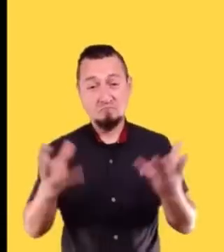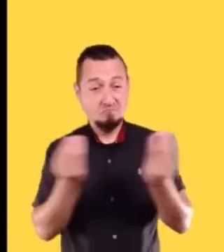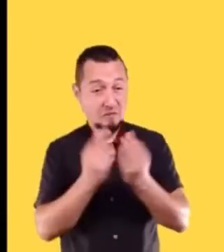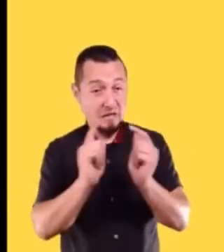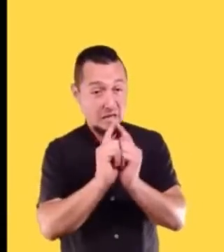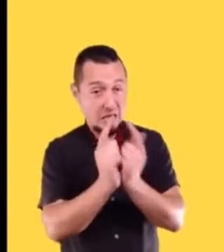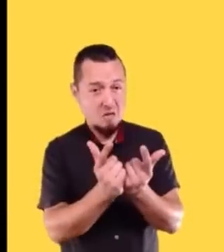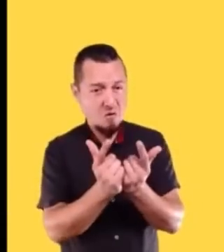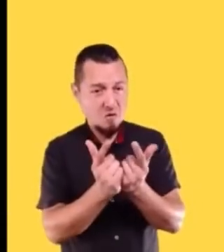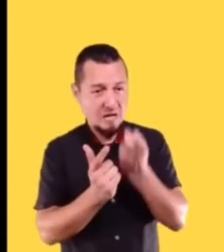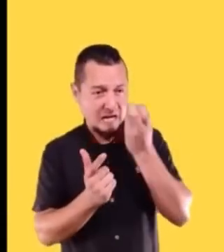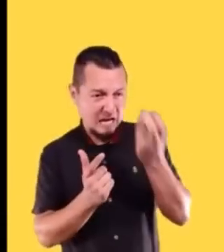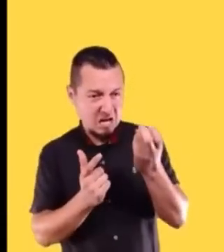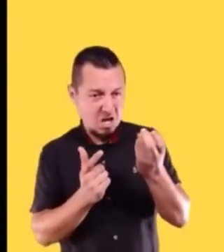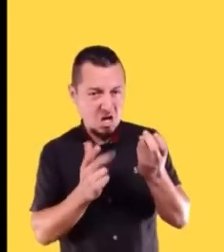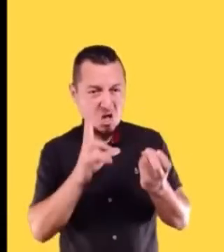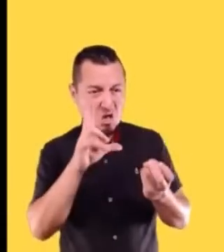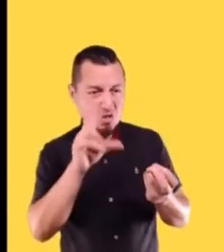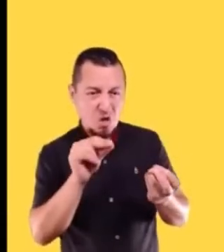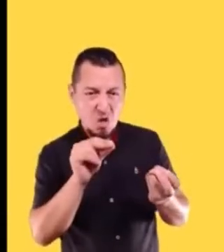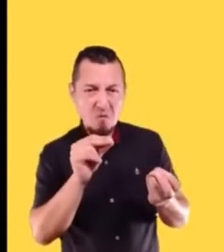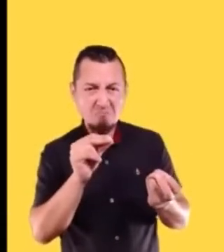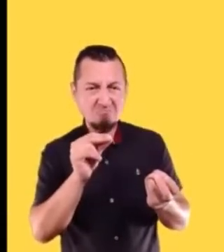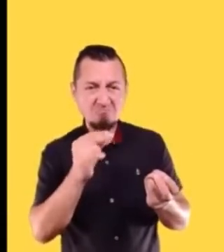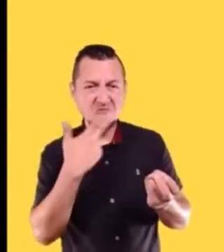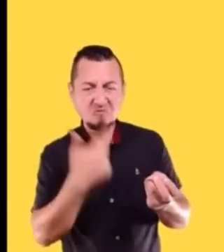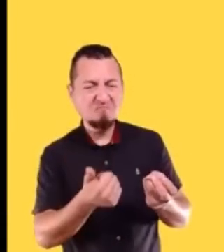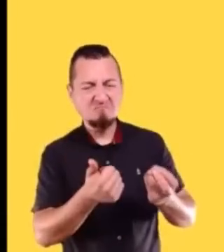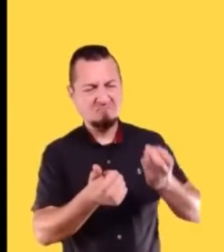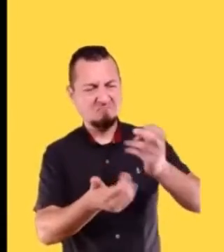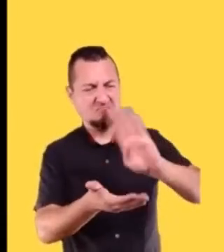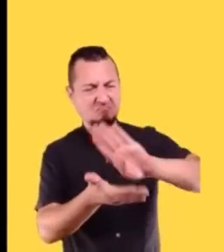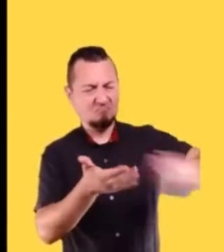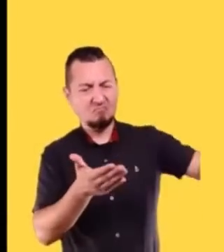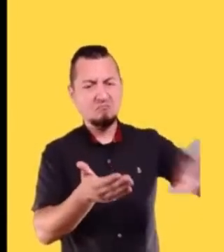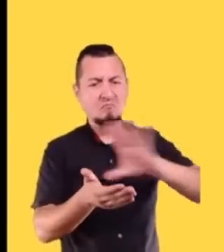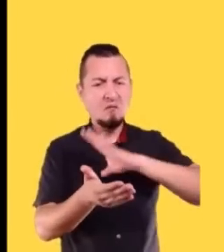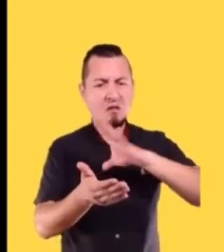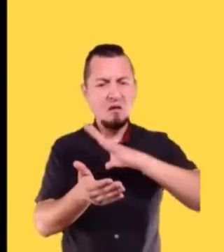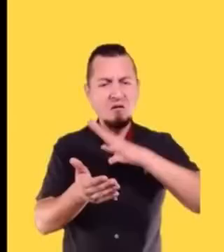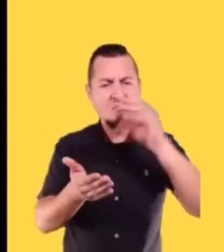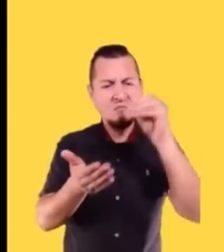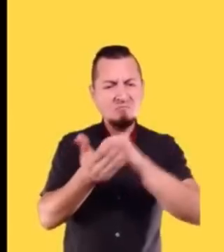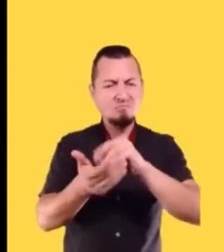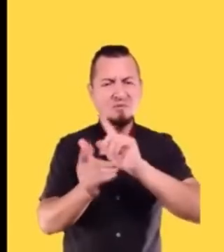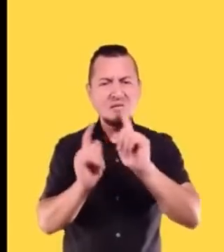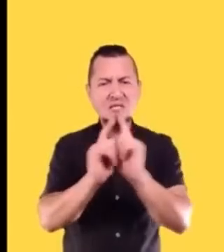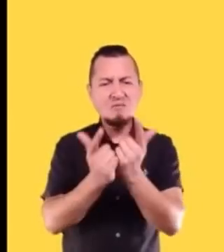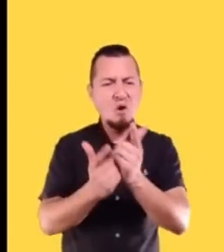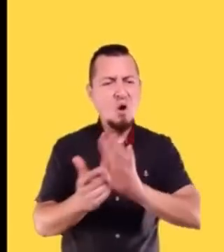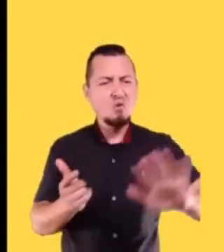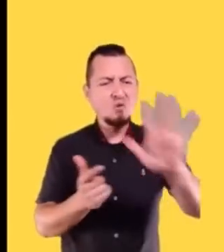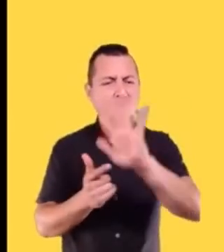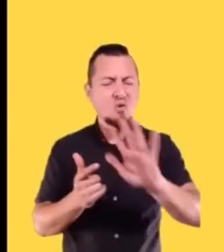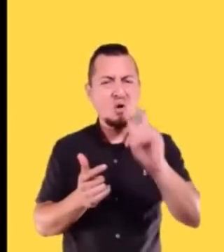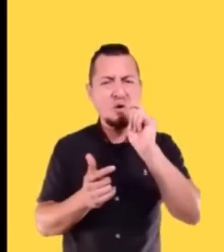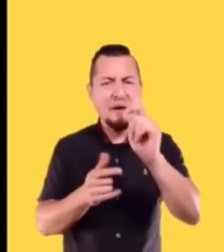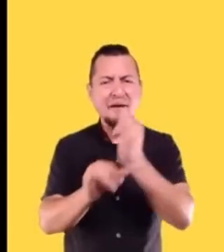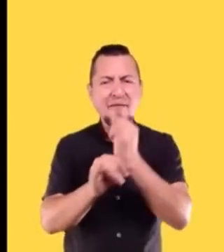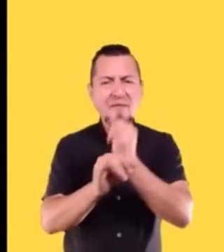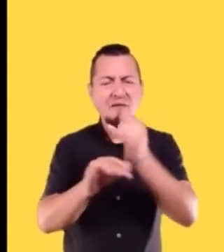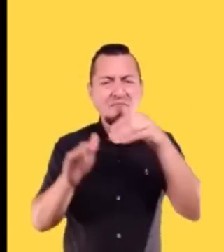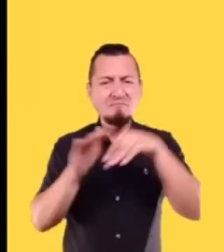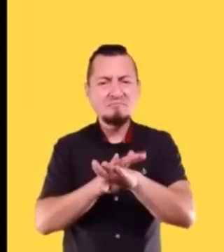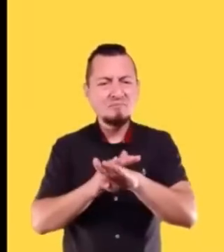se tiene la resolución judicial. Tiene que ver con proyectos integradores, tiene que ver con micrositios especializados por